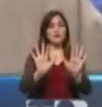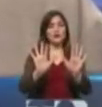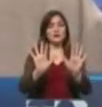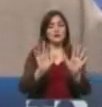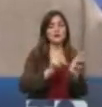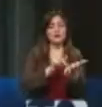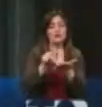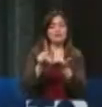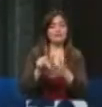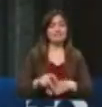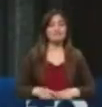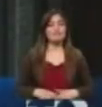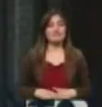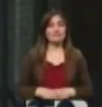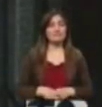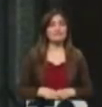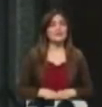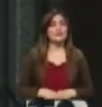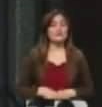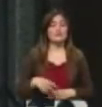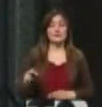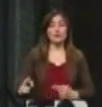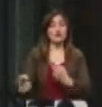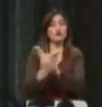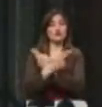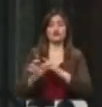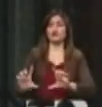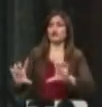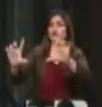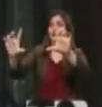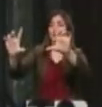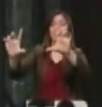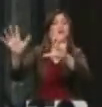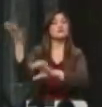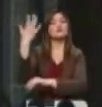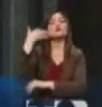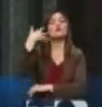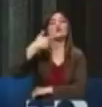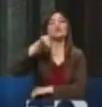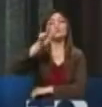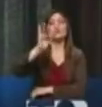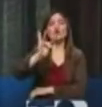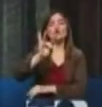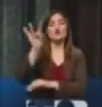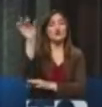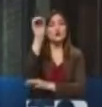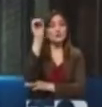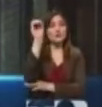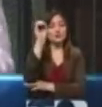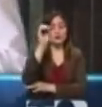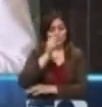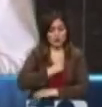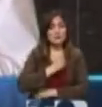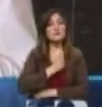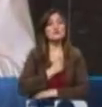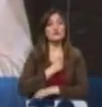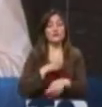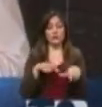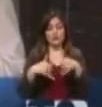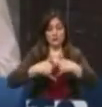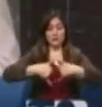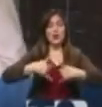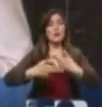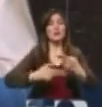10 remuneraciones básicas unificadas. Luego de la colocación de los sellos de clausura que se produjo el pasado 28 de octubre, según los dueños de estos locales,